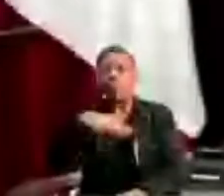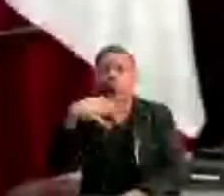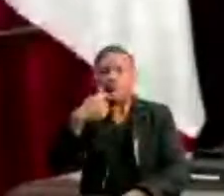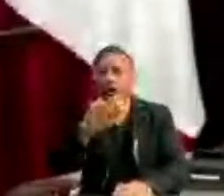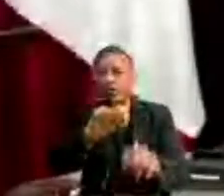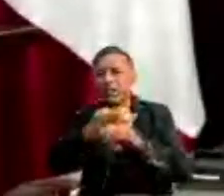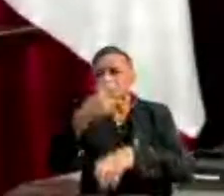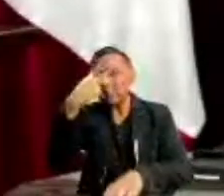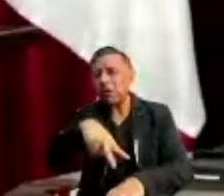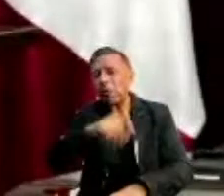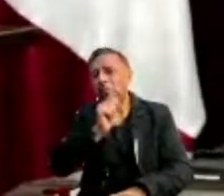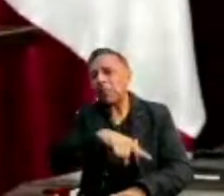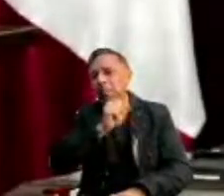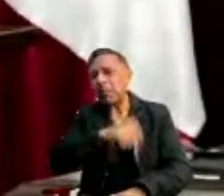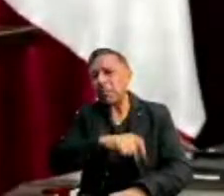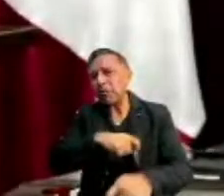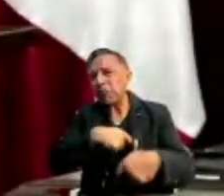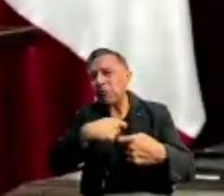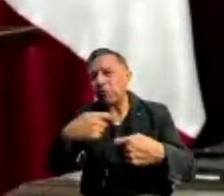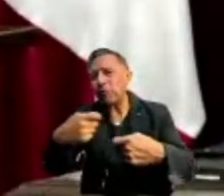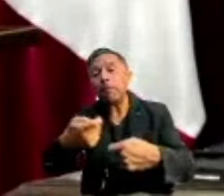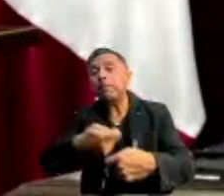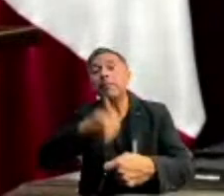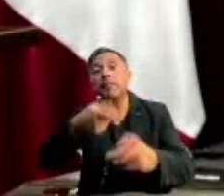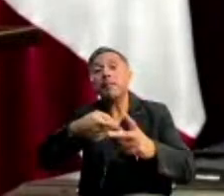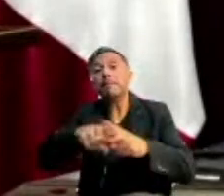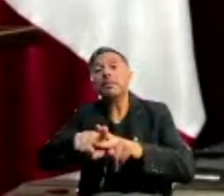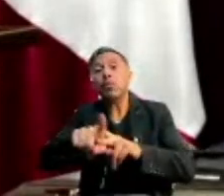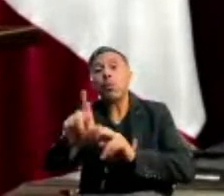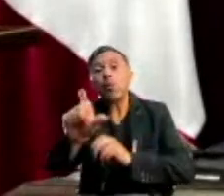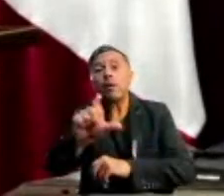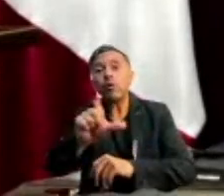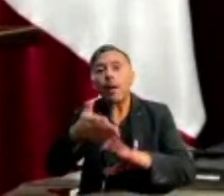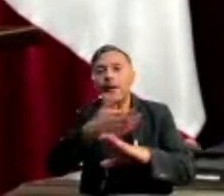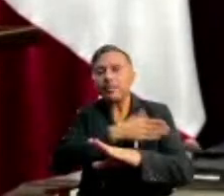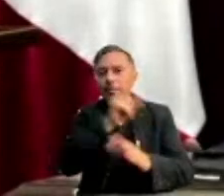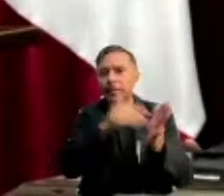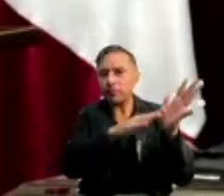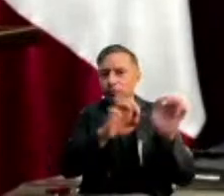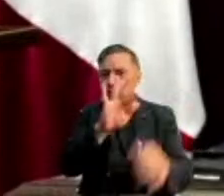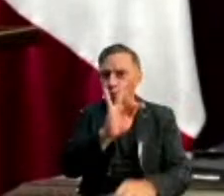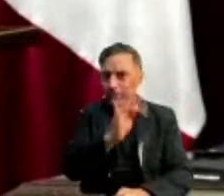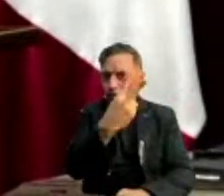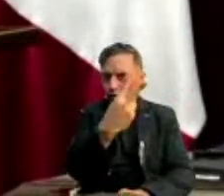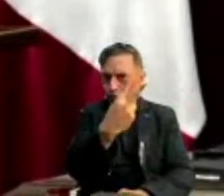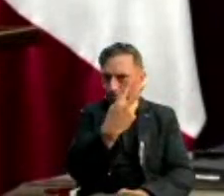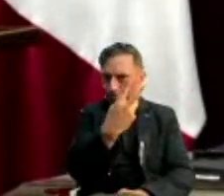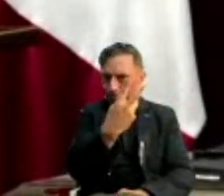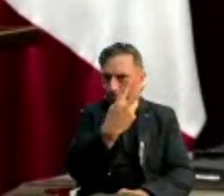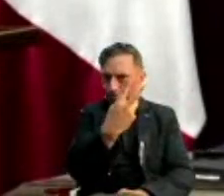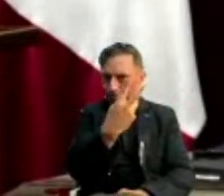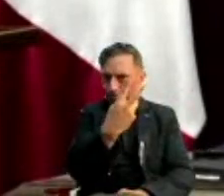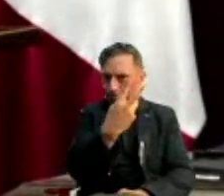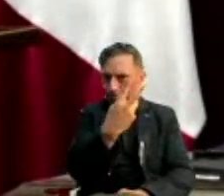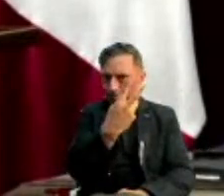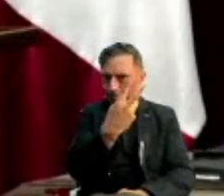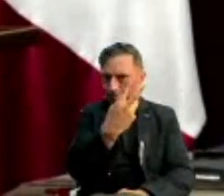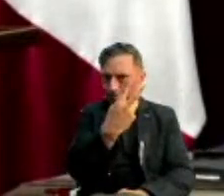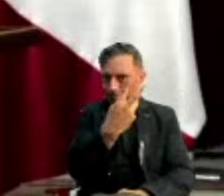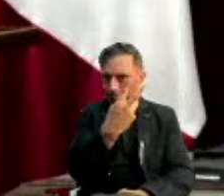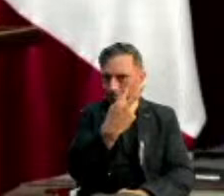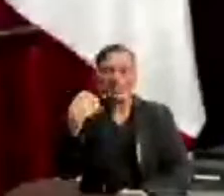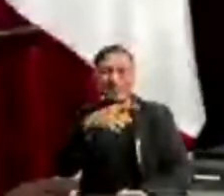remontan a 1942, con el asesinato del gobernador Alfredo Zárate